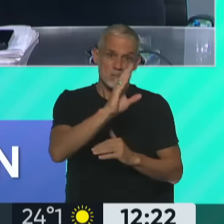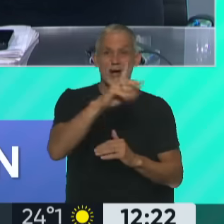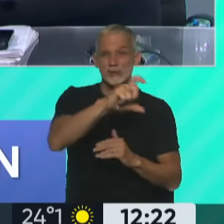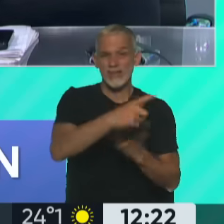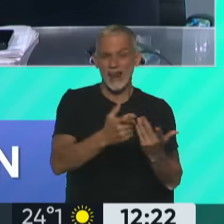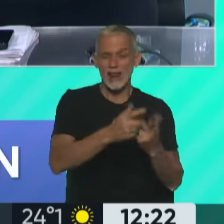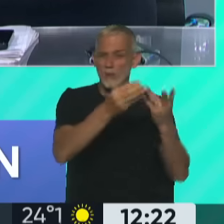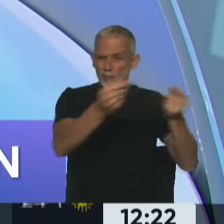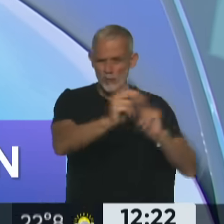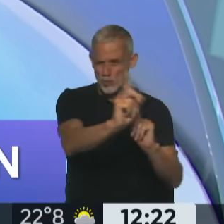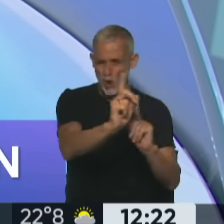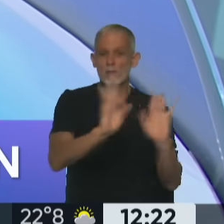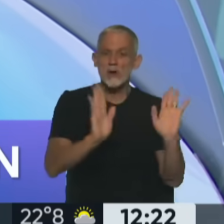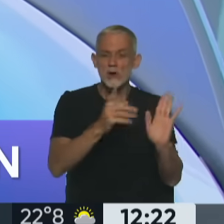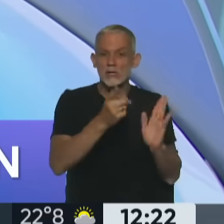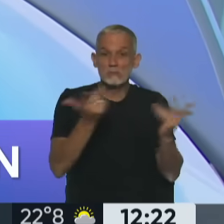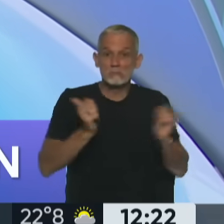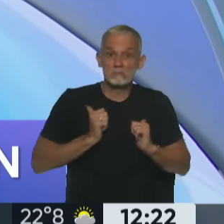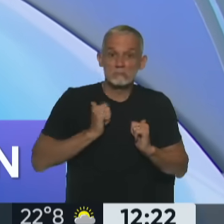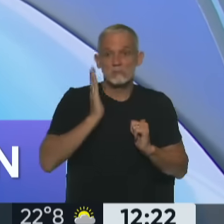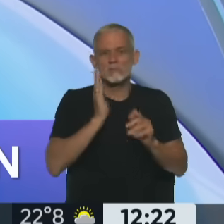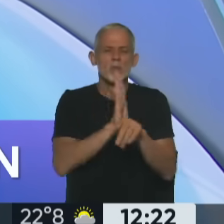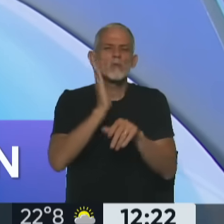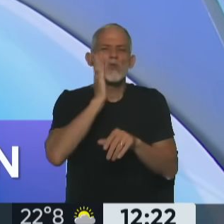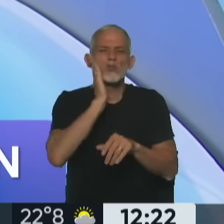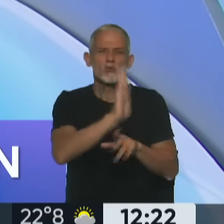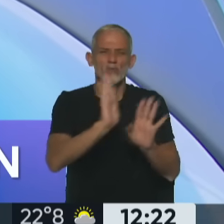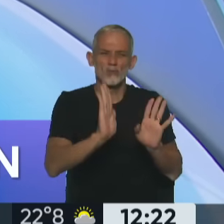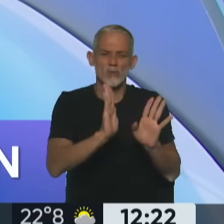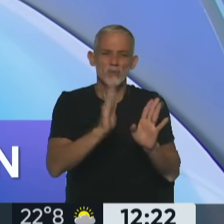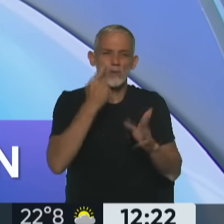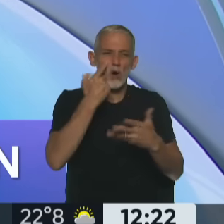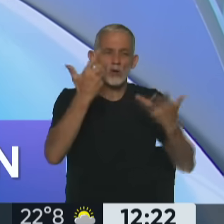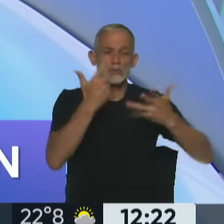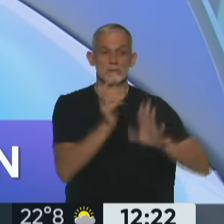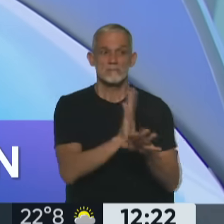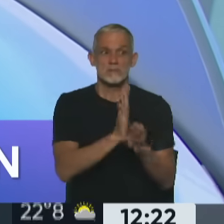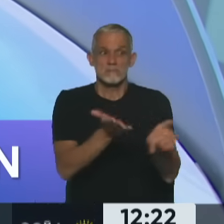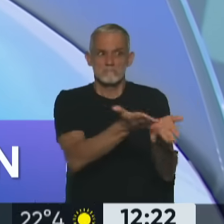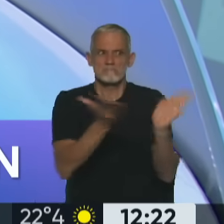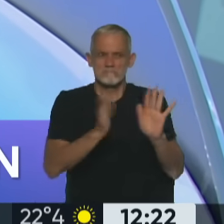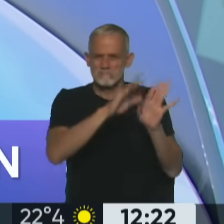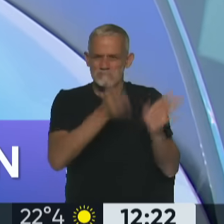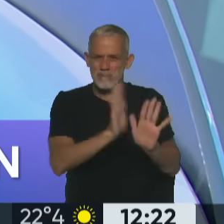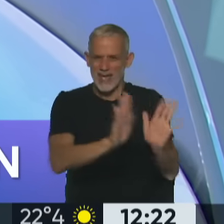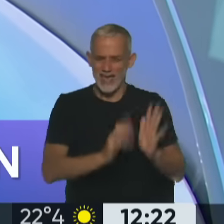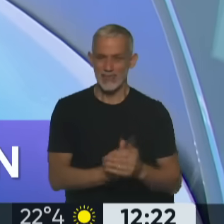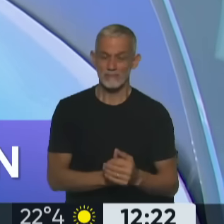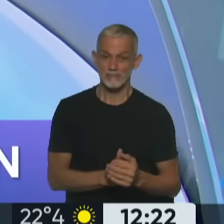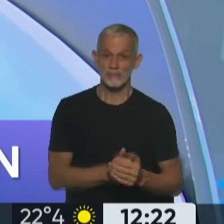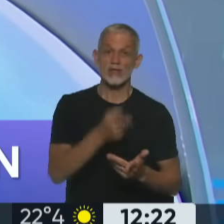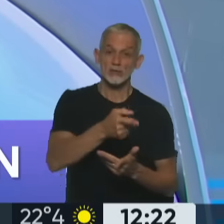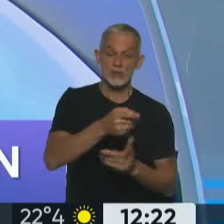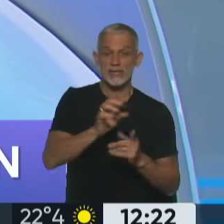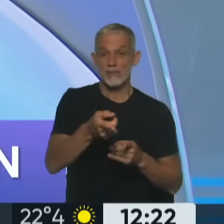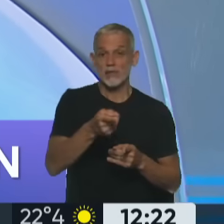no desaparecido, pero prácticamente en algunos aspectos como lo conocíamos, en una cáscara vacía, Bien. con mayor facilidades para